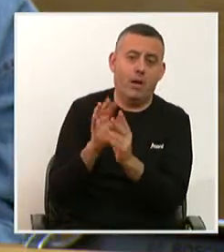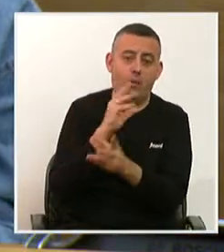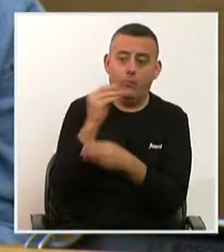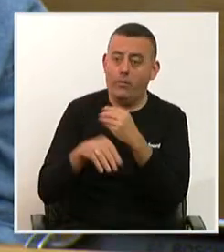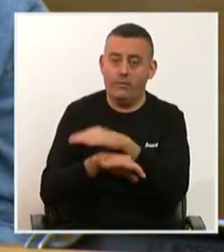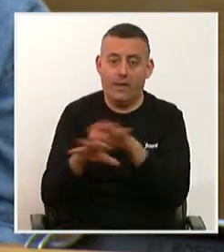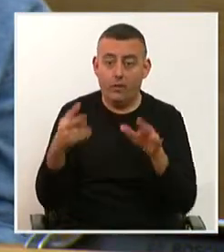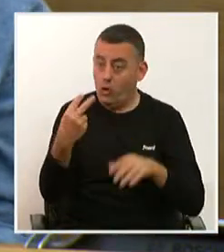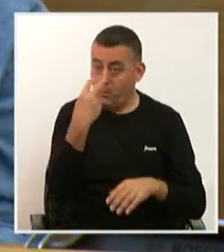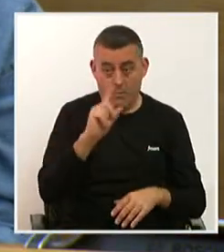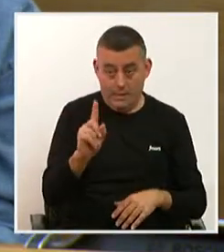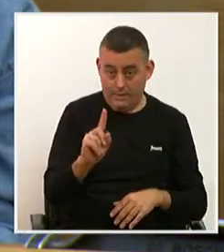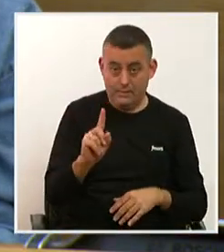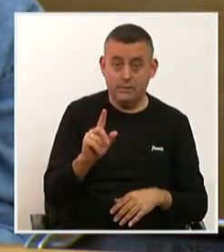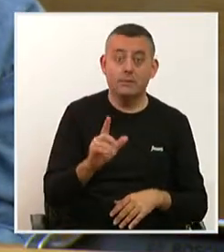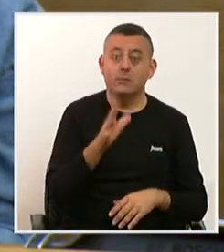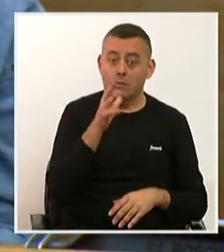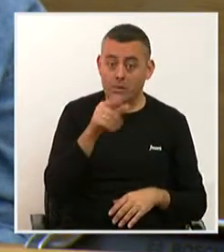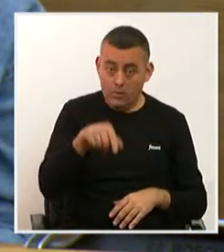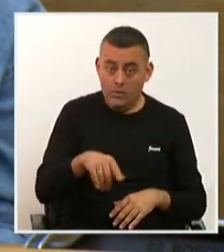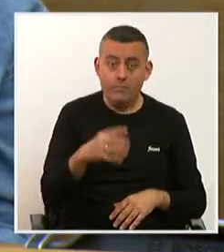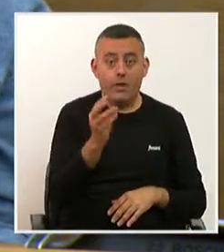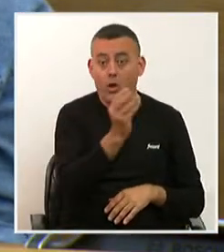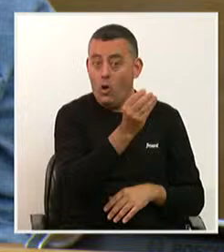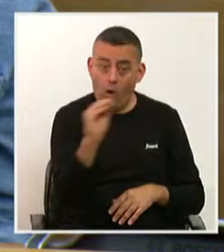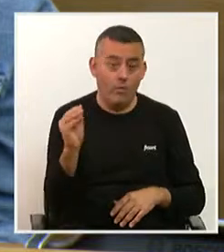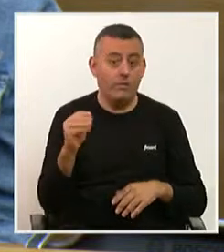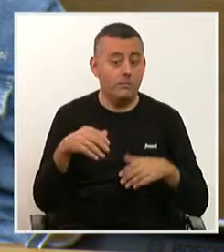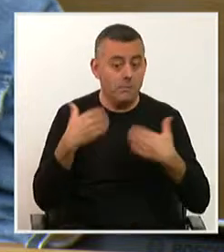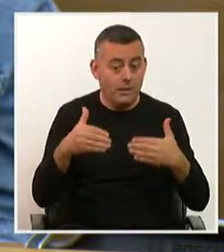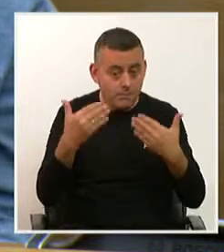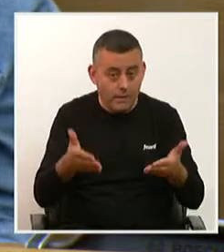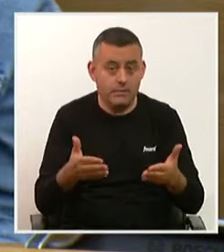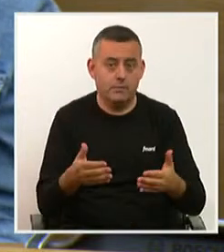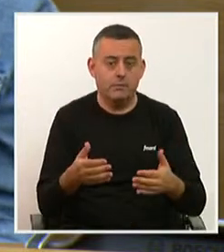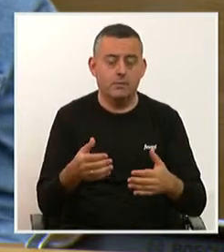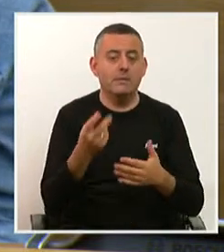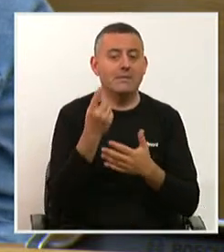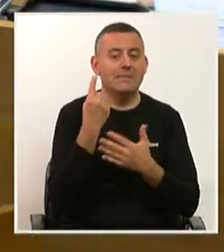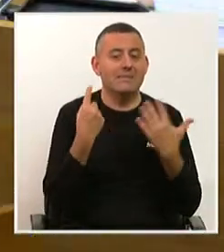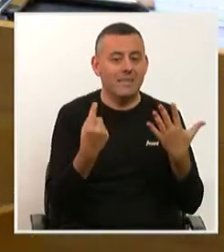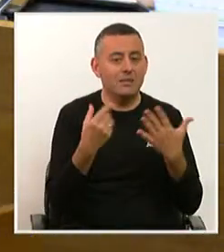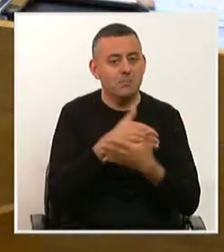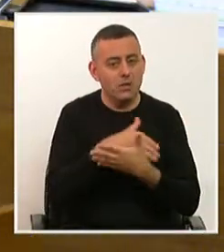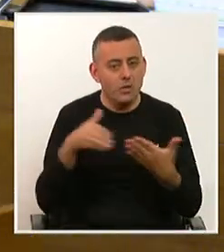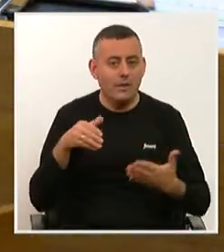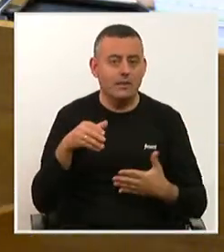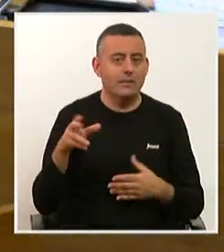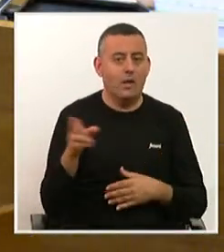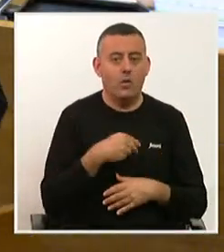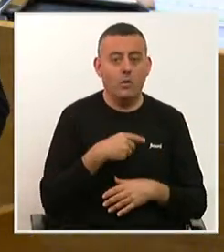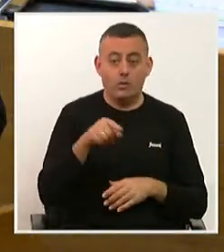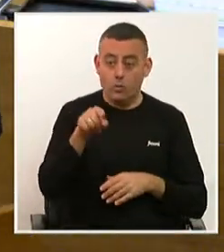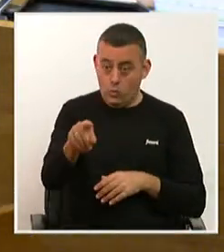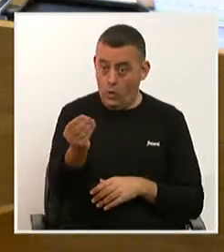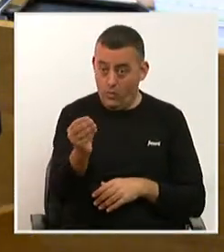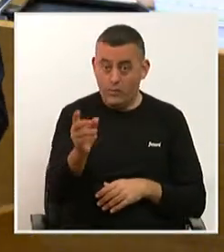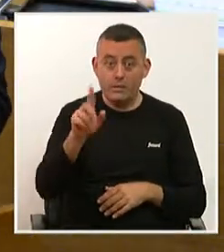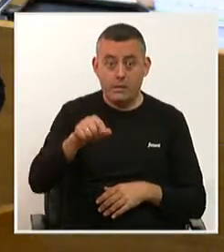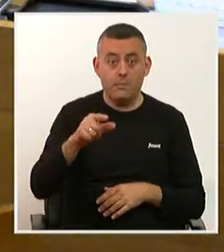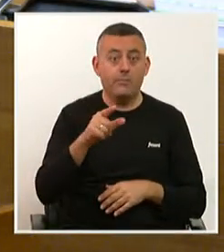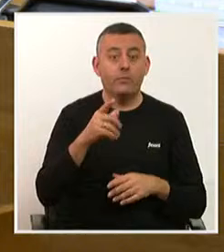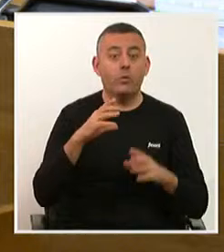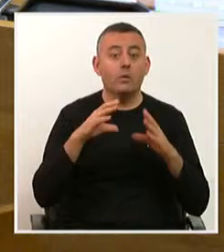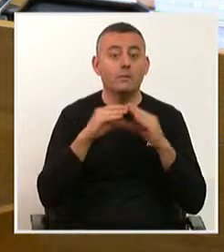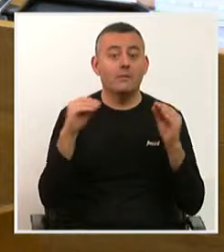hay un 30% más de jóvenes en estos 6 meses y 6 millones más de euros sobre el tapete para que los jóvenes como usted y como los de la universidad europea que